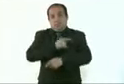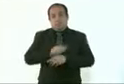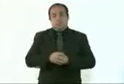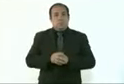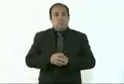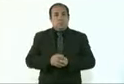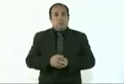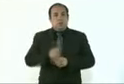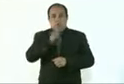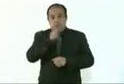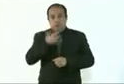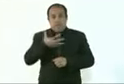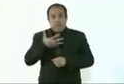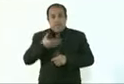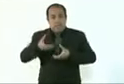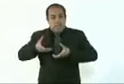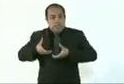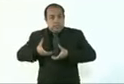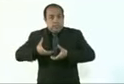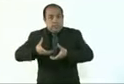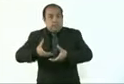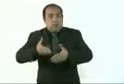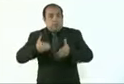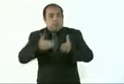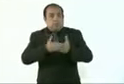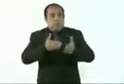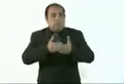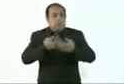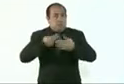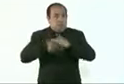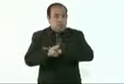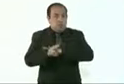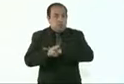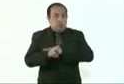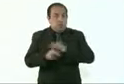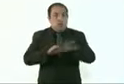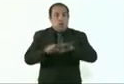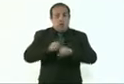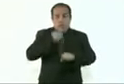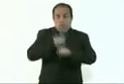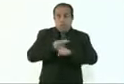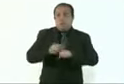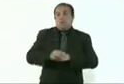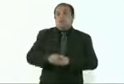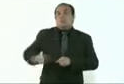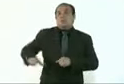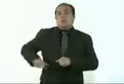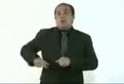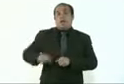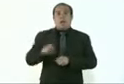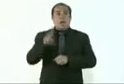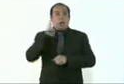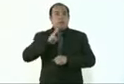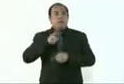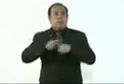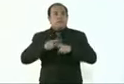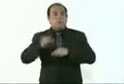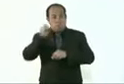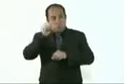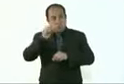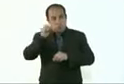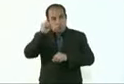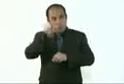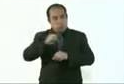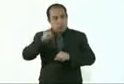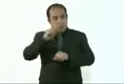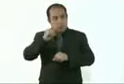pueden estar en los andenes del metro. Y ahí trabajan con Secretaría de Gobierno para ver diferentes opciones. Hasta